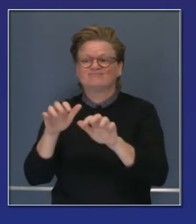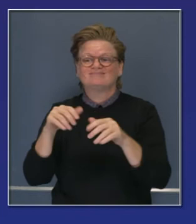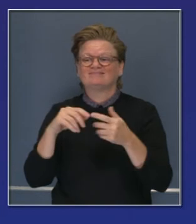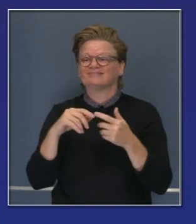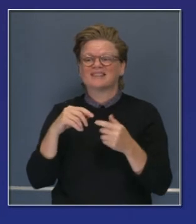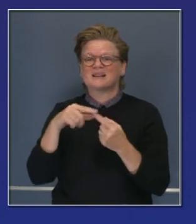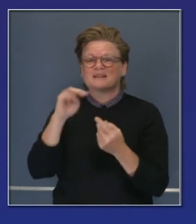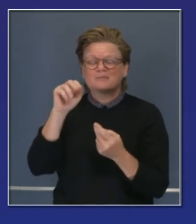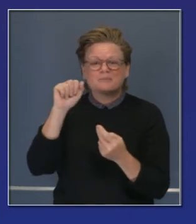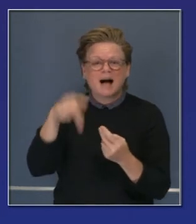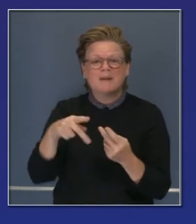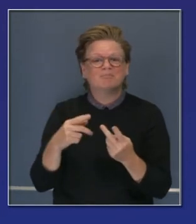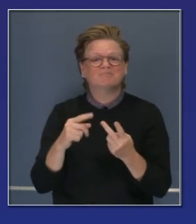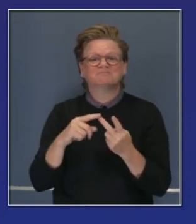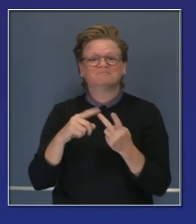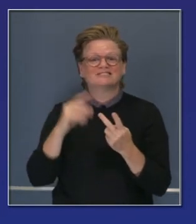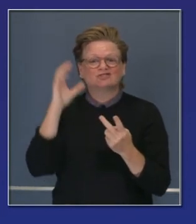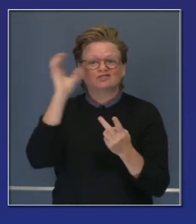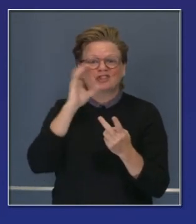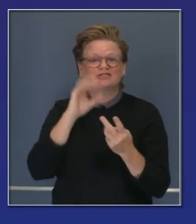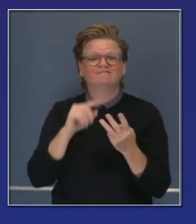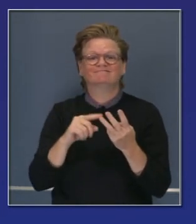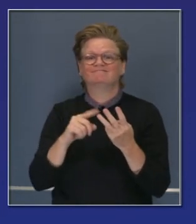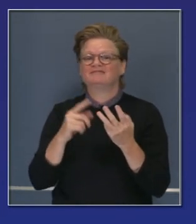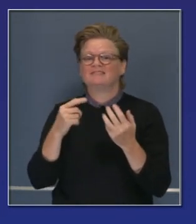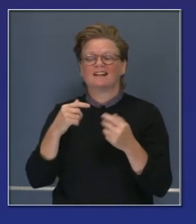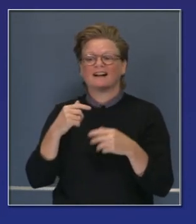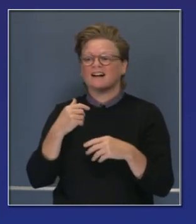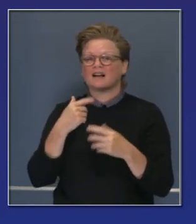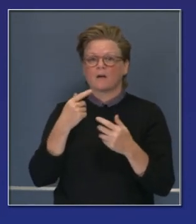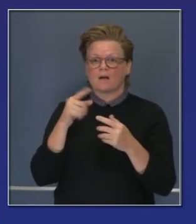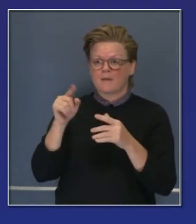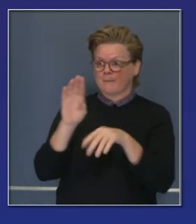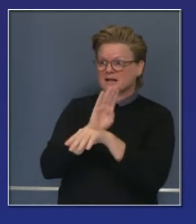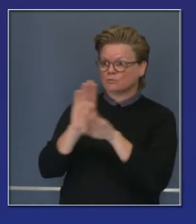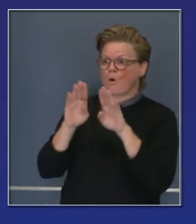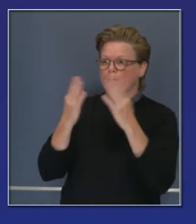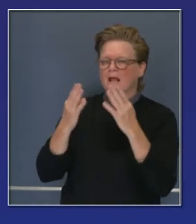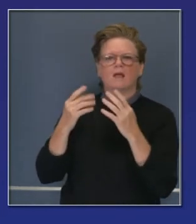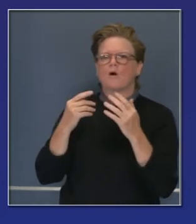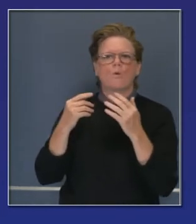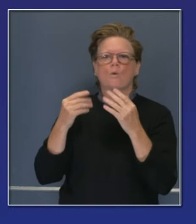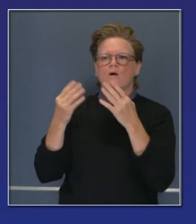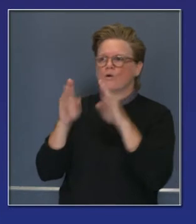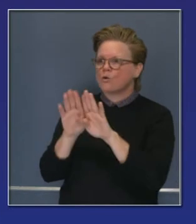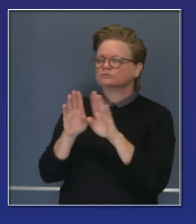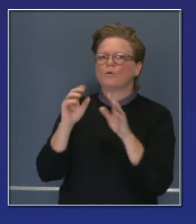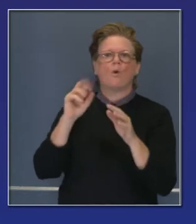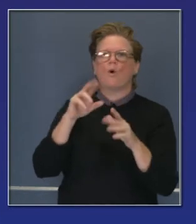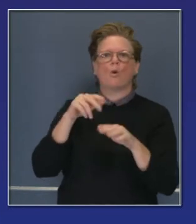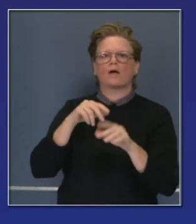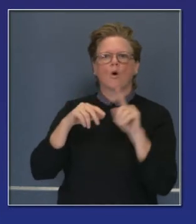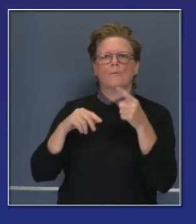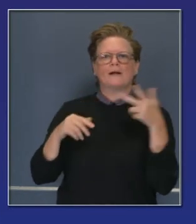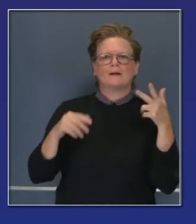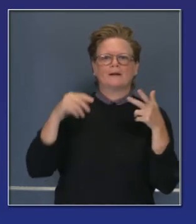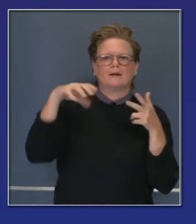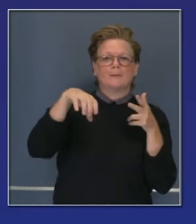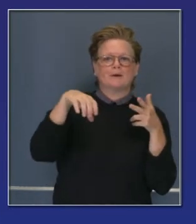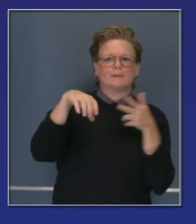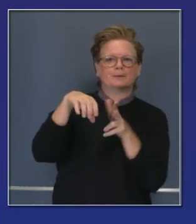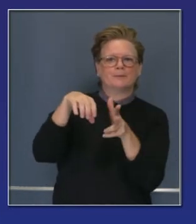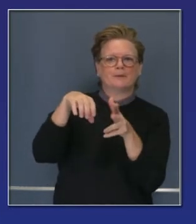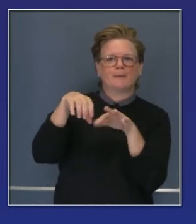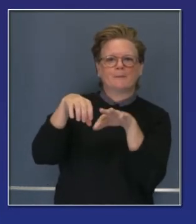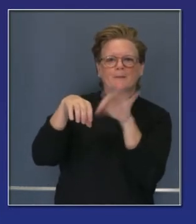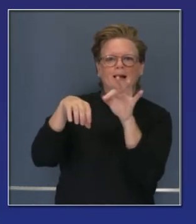de cartografiar también. Están enviando más información, en conjunción con el estado, seguramente con